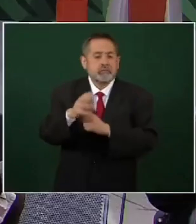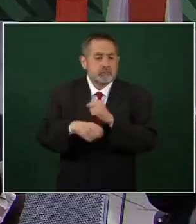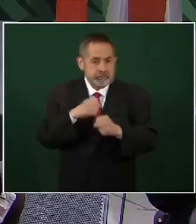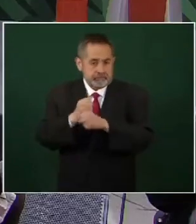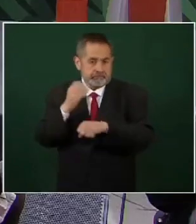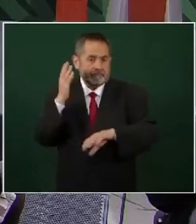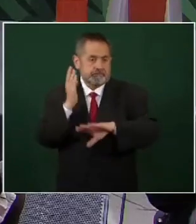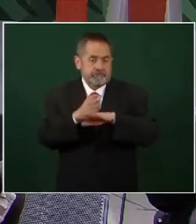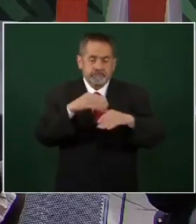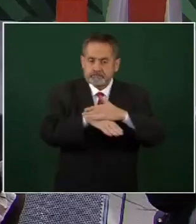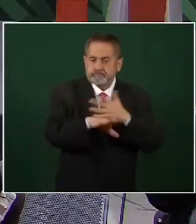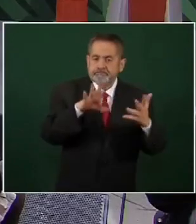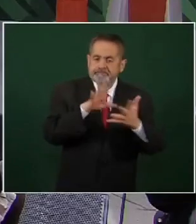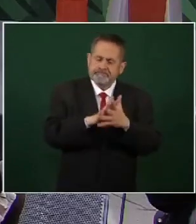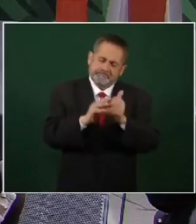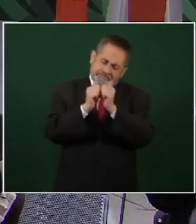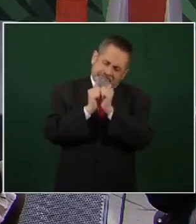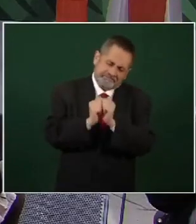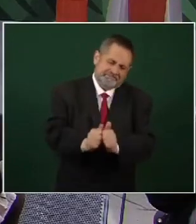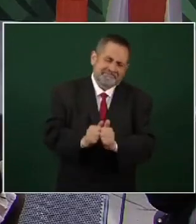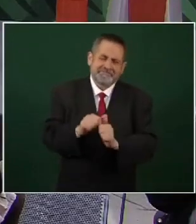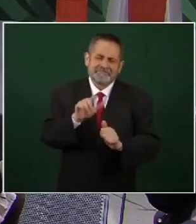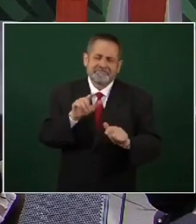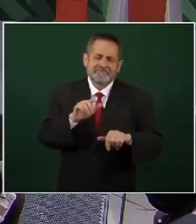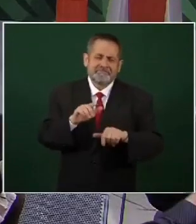lesionado. Adelante.